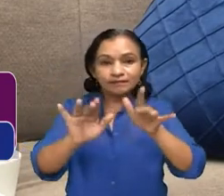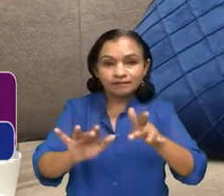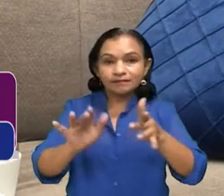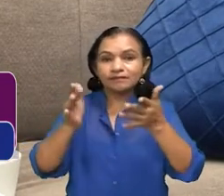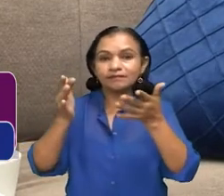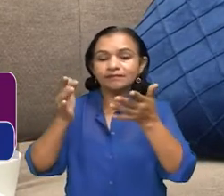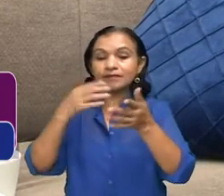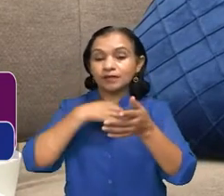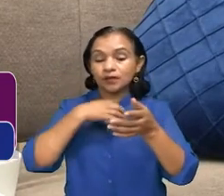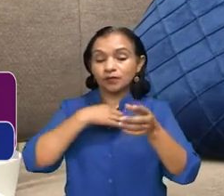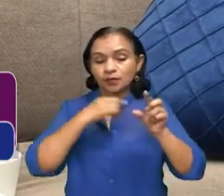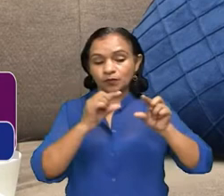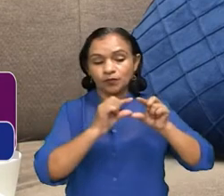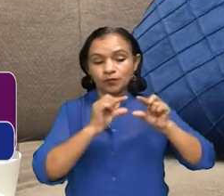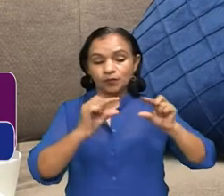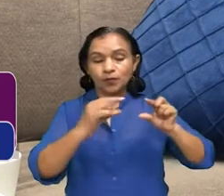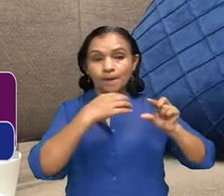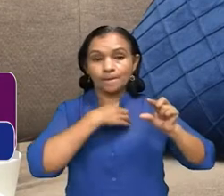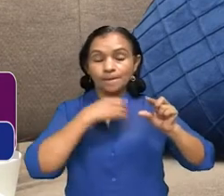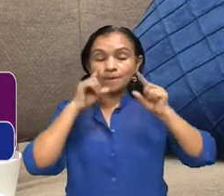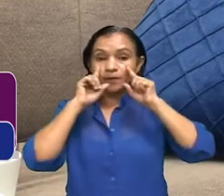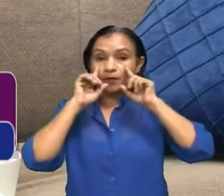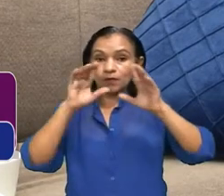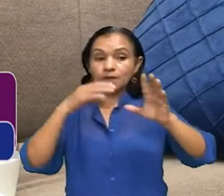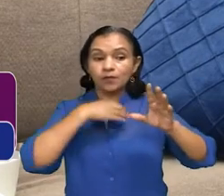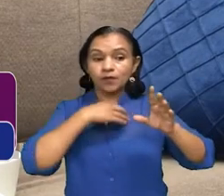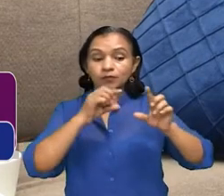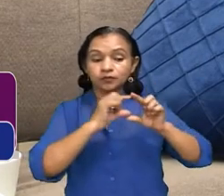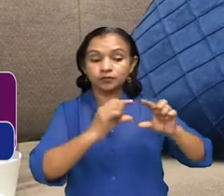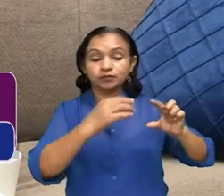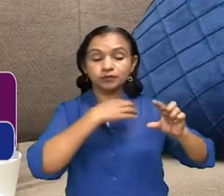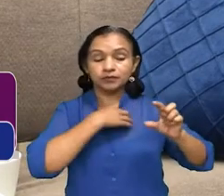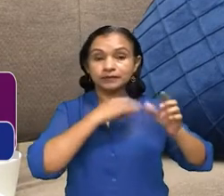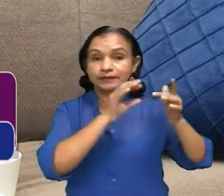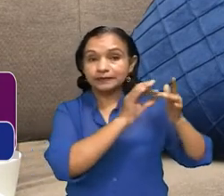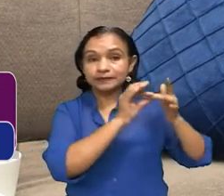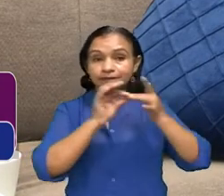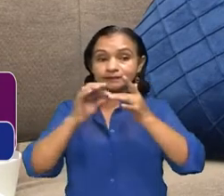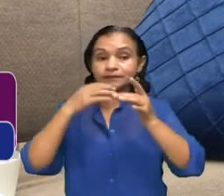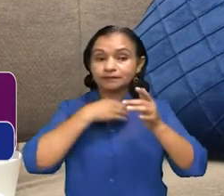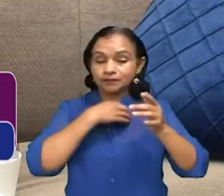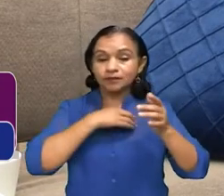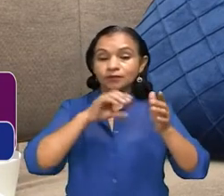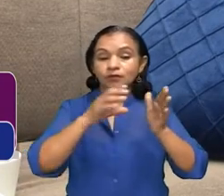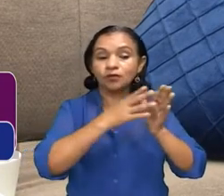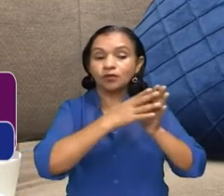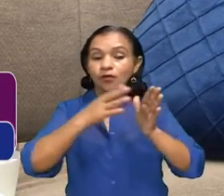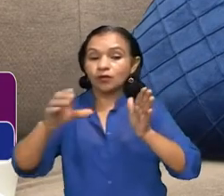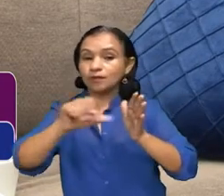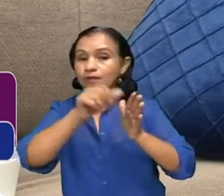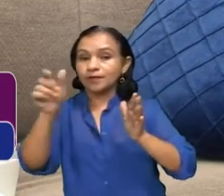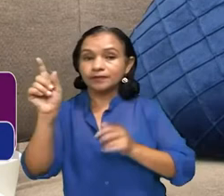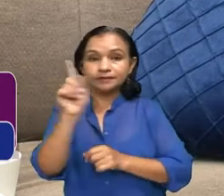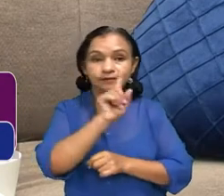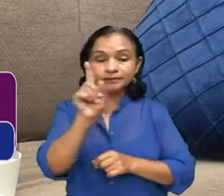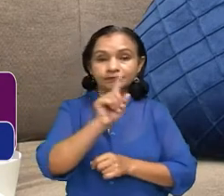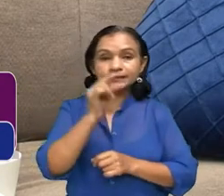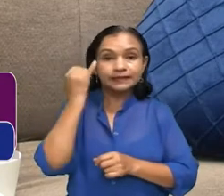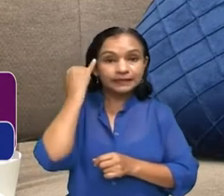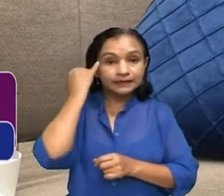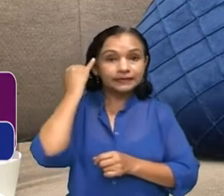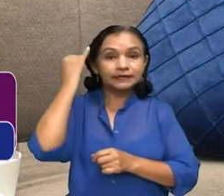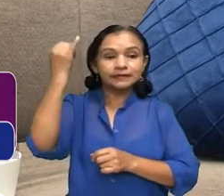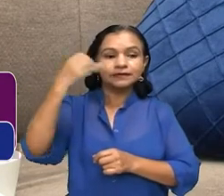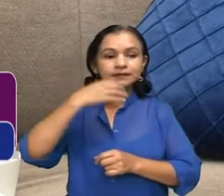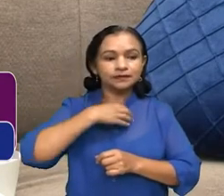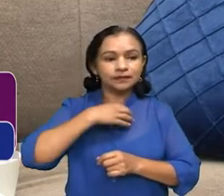tu marca. Protégete vos. Porque vos el emprendimiento tiene que entender de que esa idea